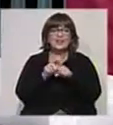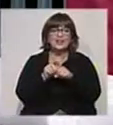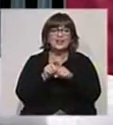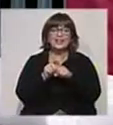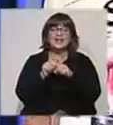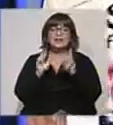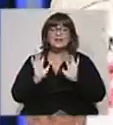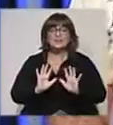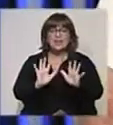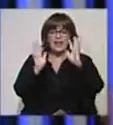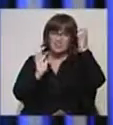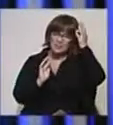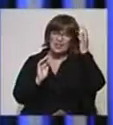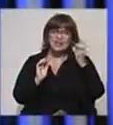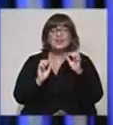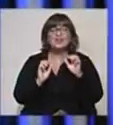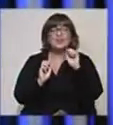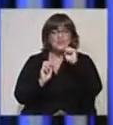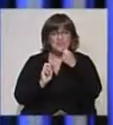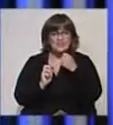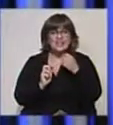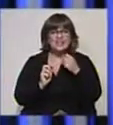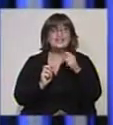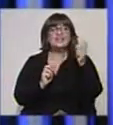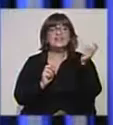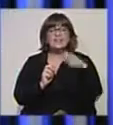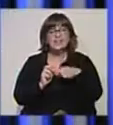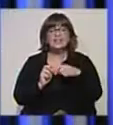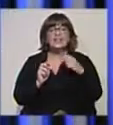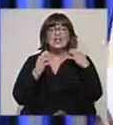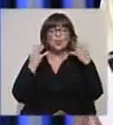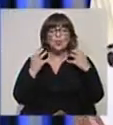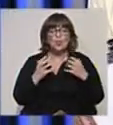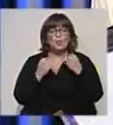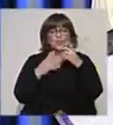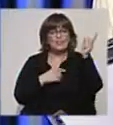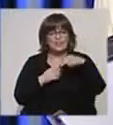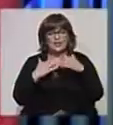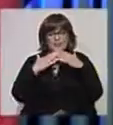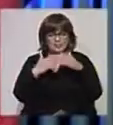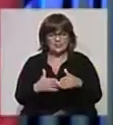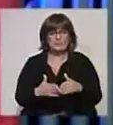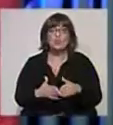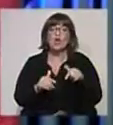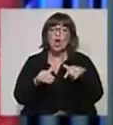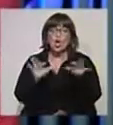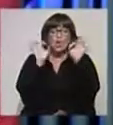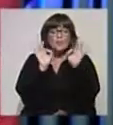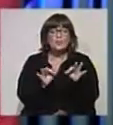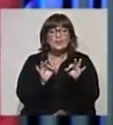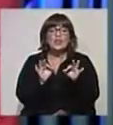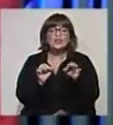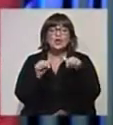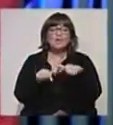bajar el frisado. Sí, no sé, viene pelo de playa, viene pelo de rulo porque es pelo de playa. Bien, bueno, tenemos un programa completito hoy. Está Juan